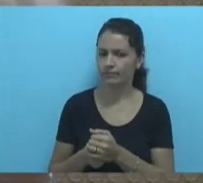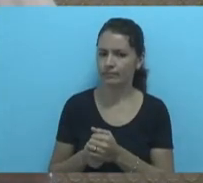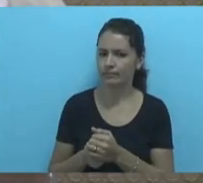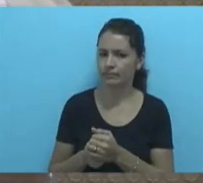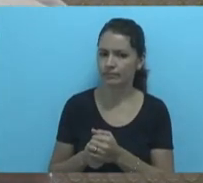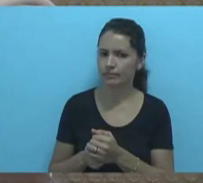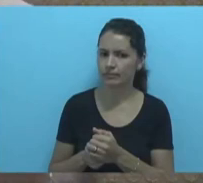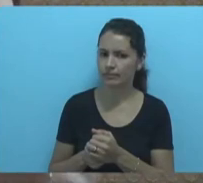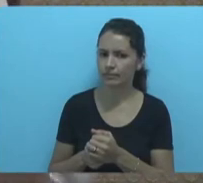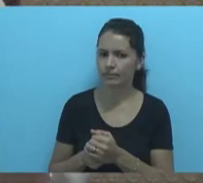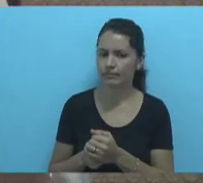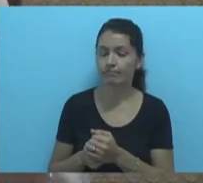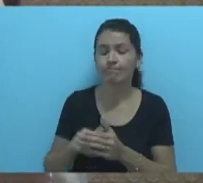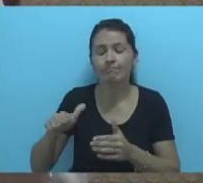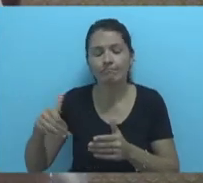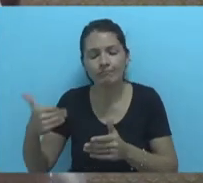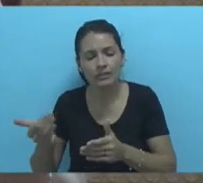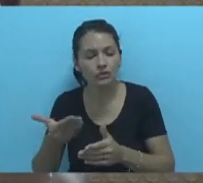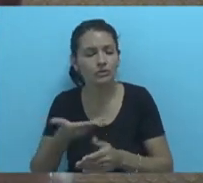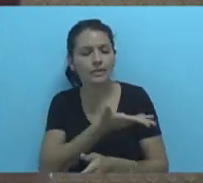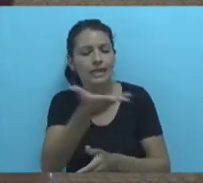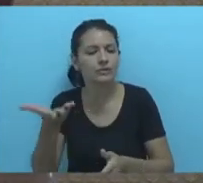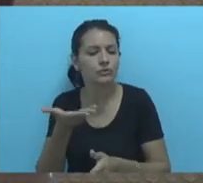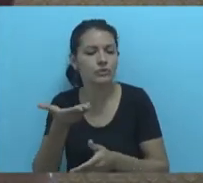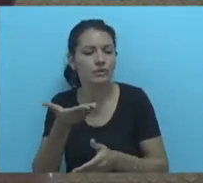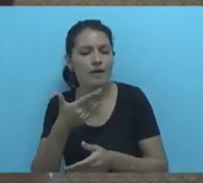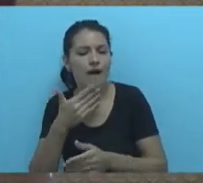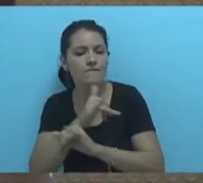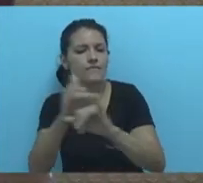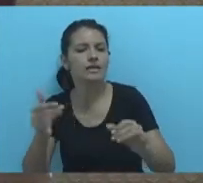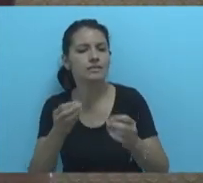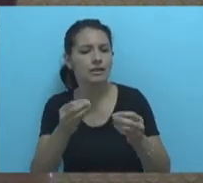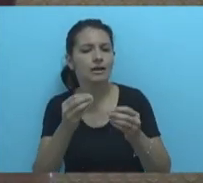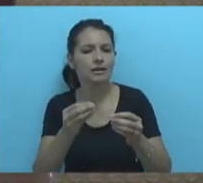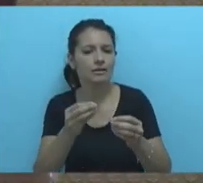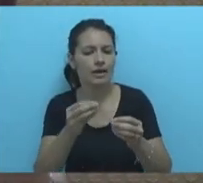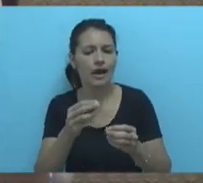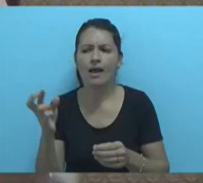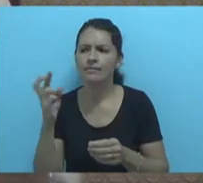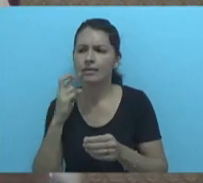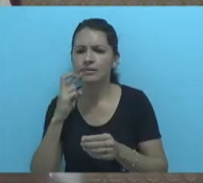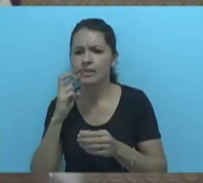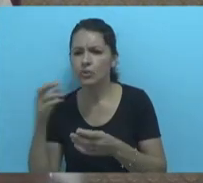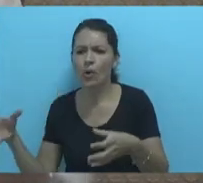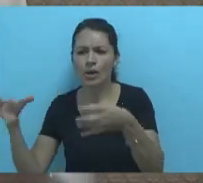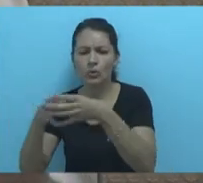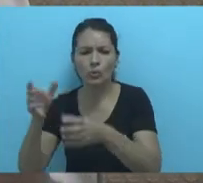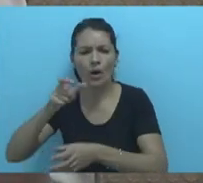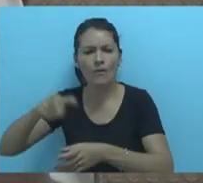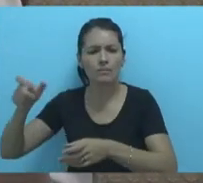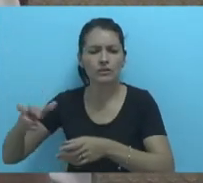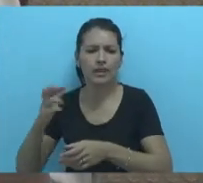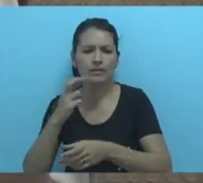Entonces se deja de lado a la sociedad y se le dice a la sociedad con claridad que hay 19 señores feudales en la provincia de Santa Fe y